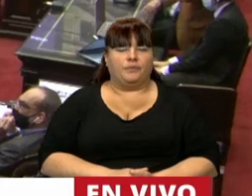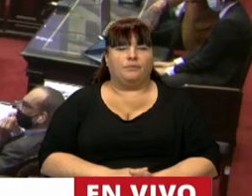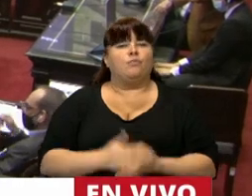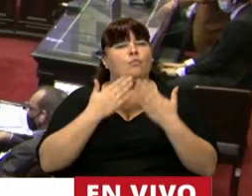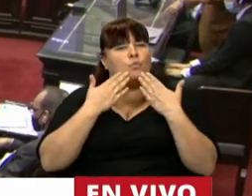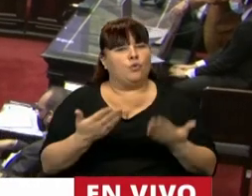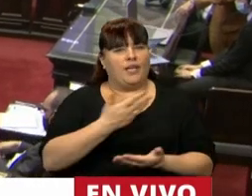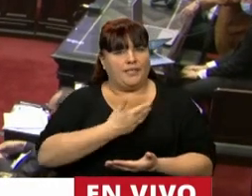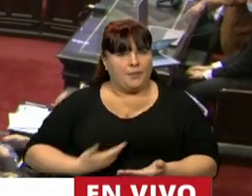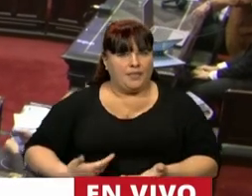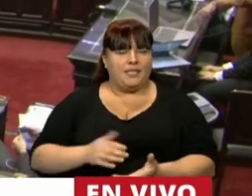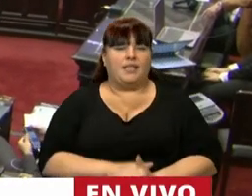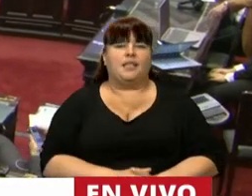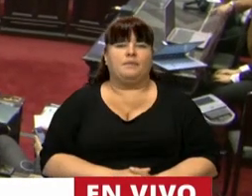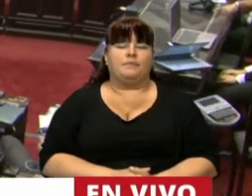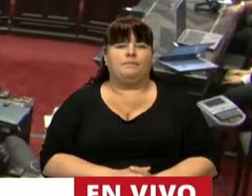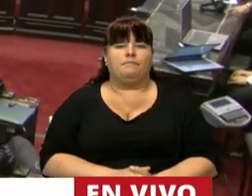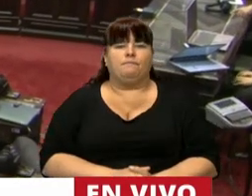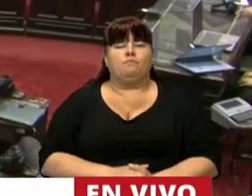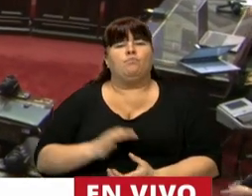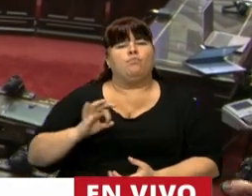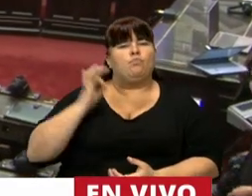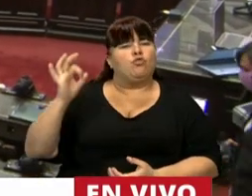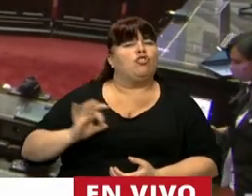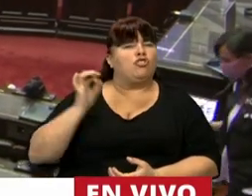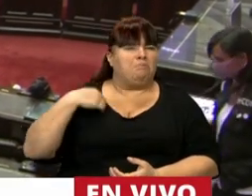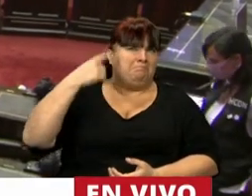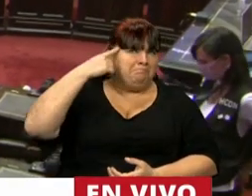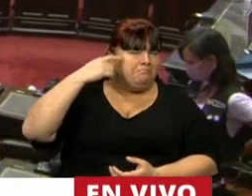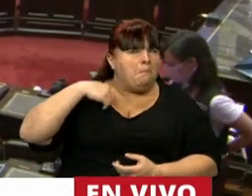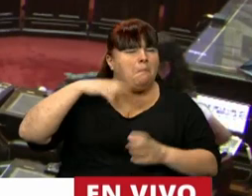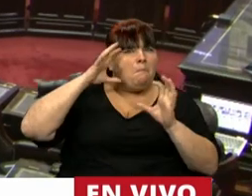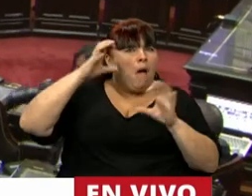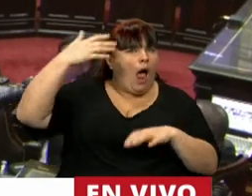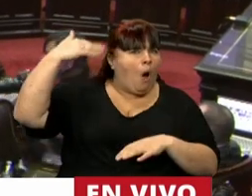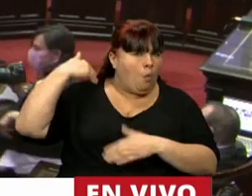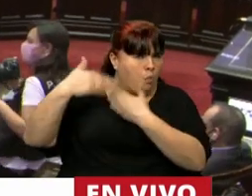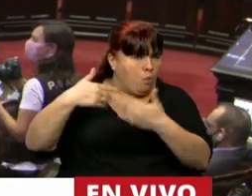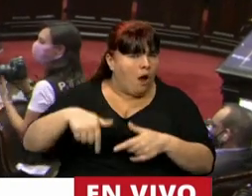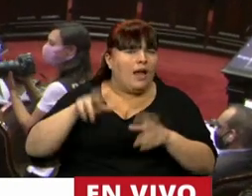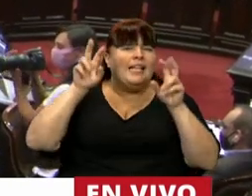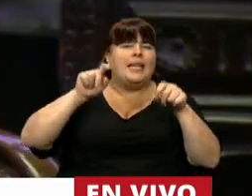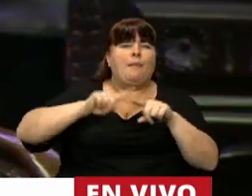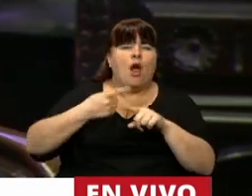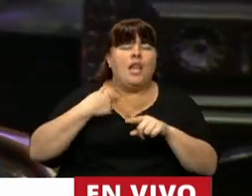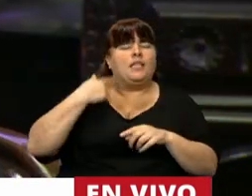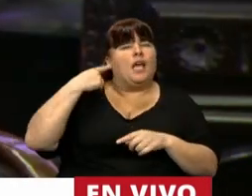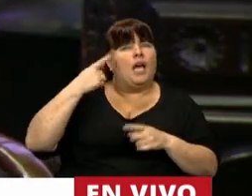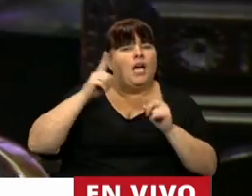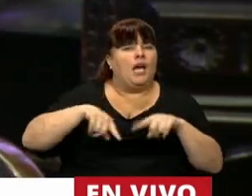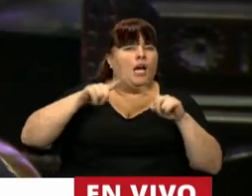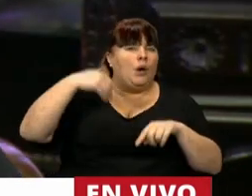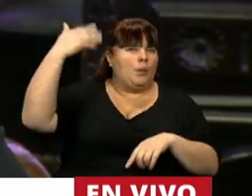Muchas gracias, señor presidente. Durante muchos años, creo que desde que tengo uso de razón, en política he escuchado infinidad